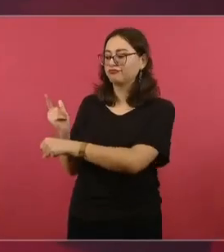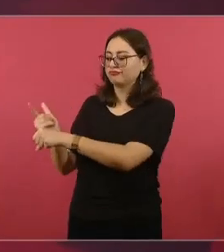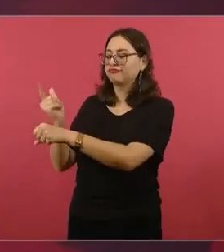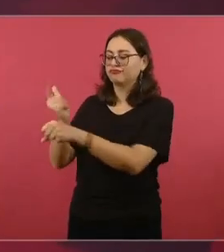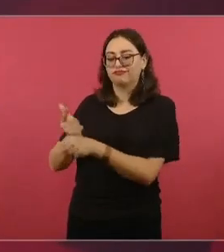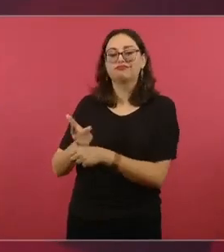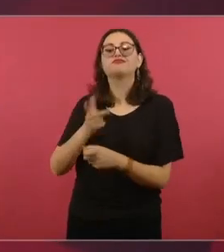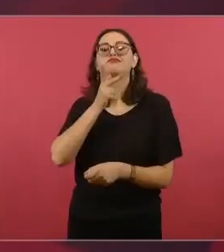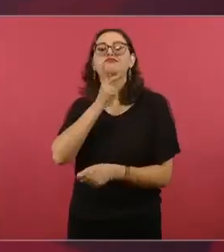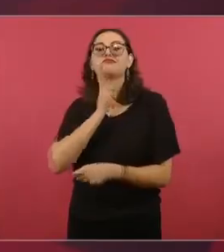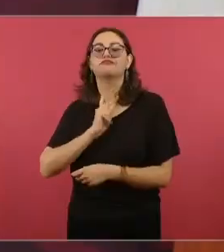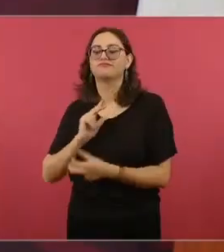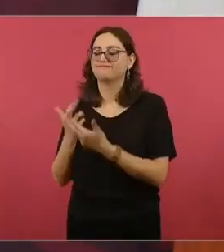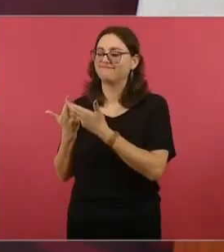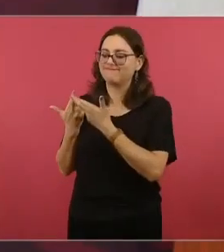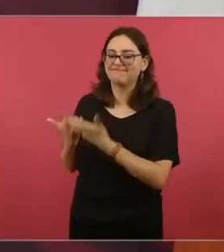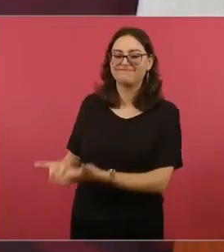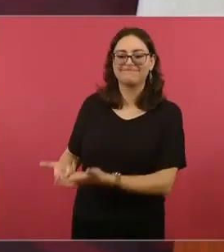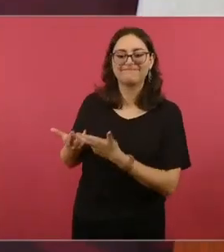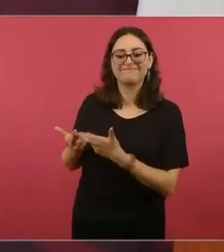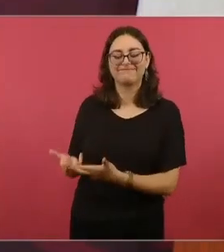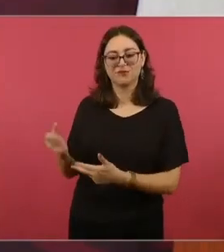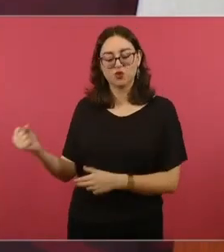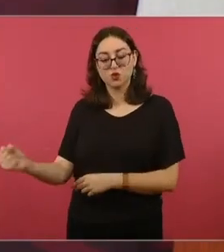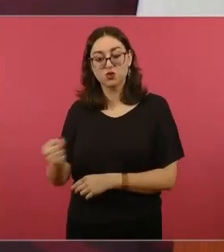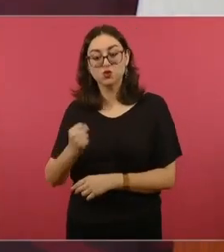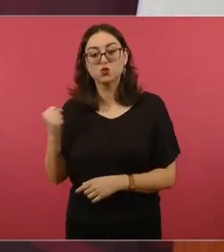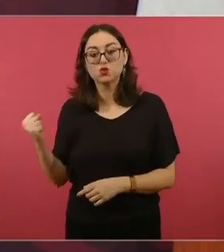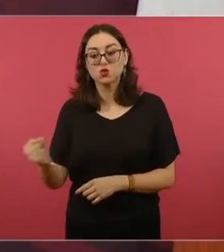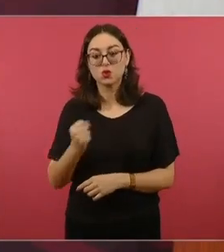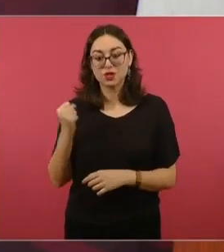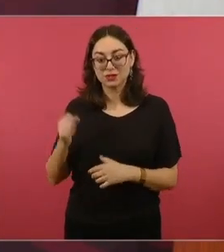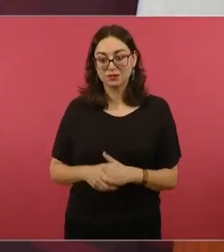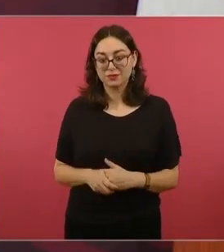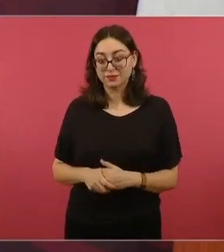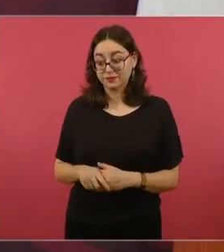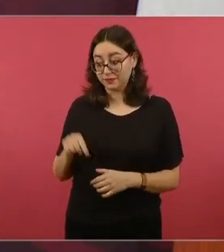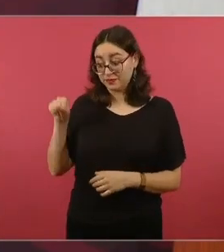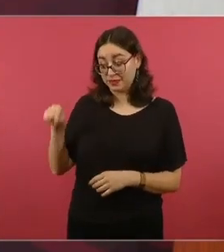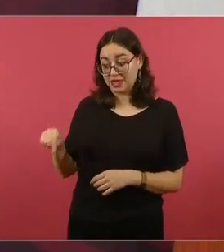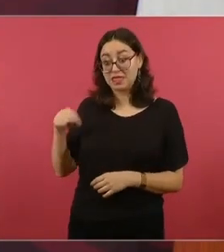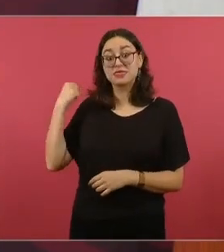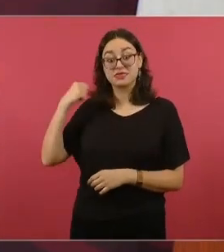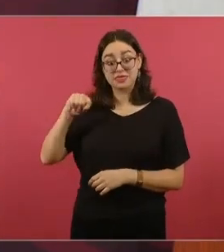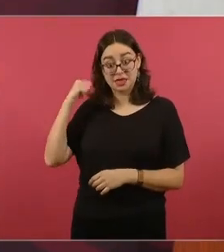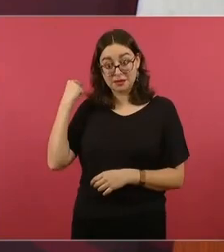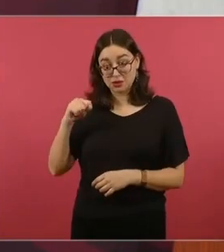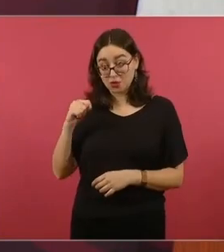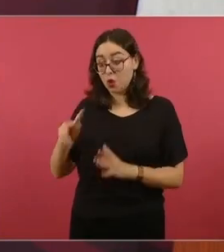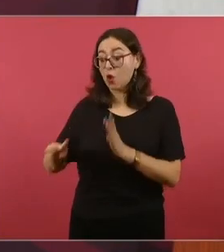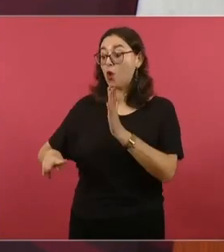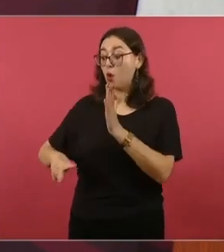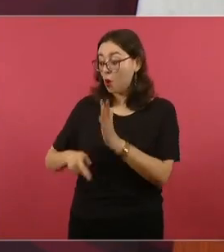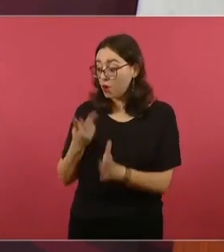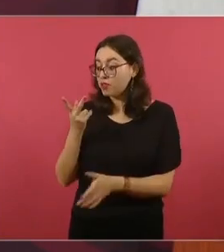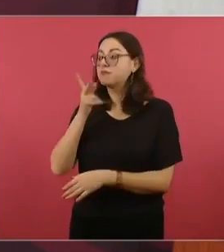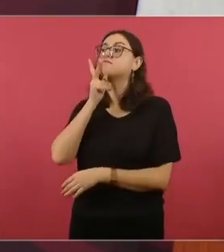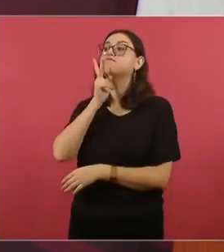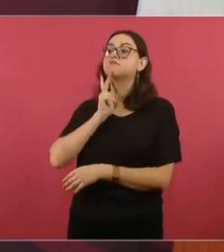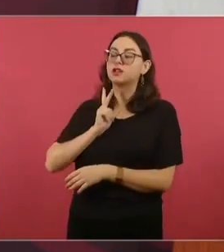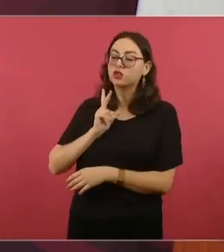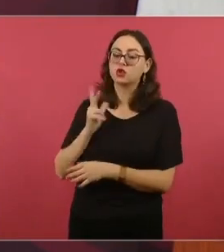buenos yacimientos. Y ahora por eso Tabasco vuelve a ser, luego de más de 30